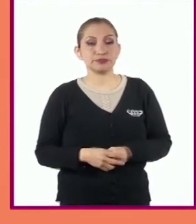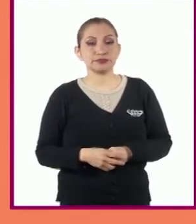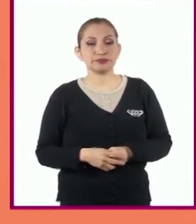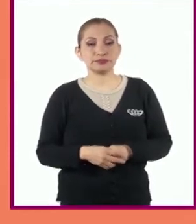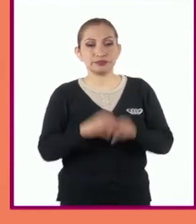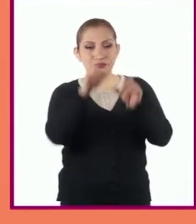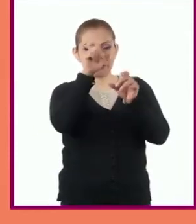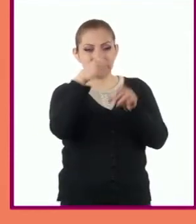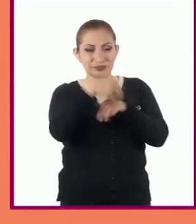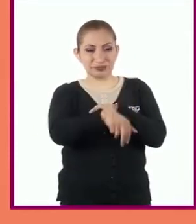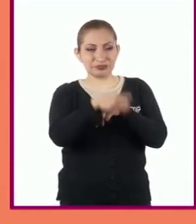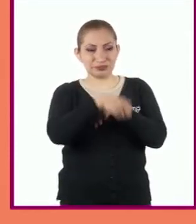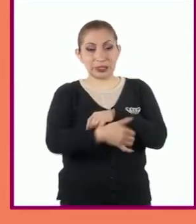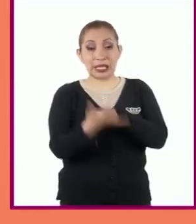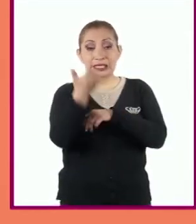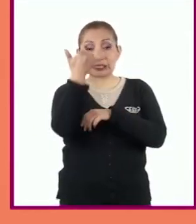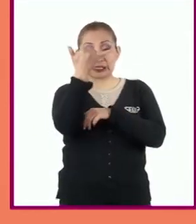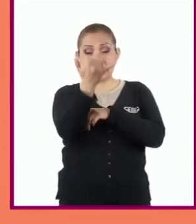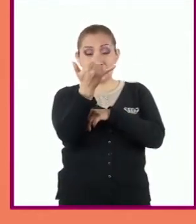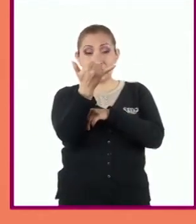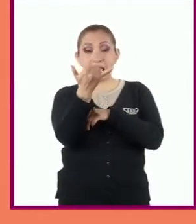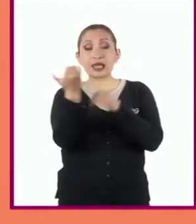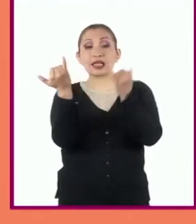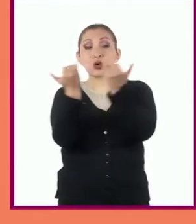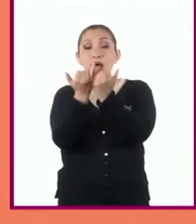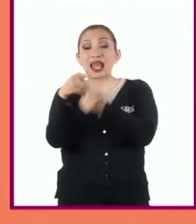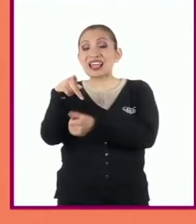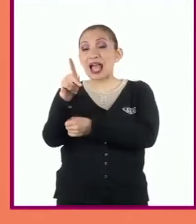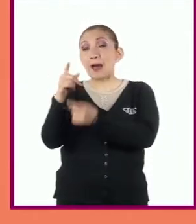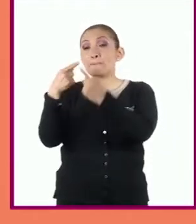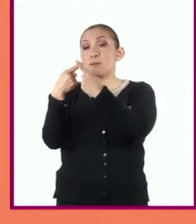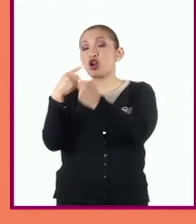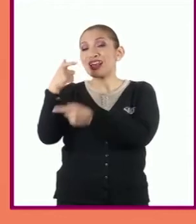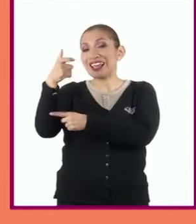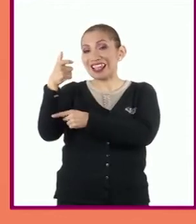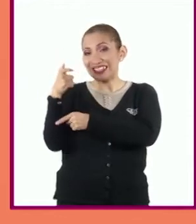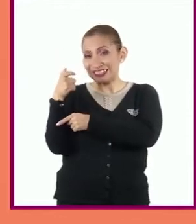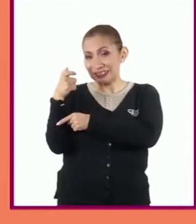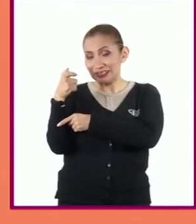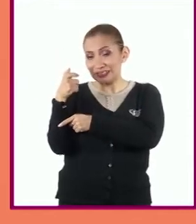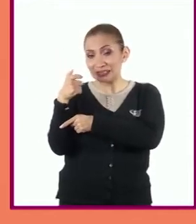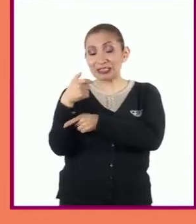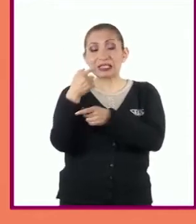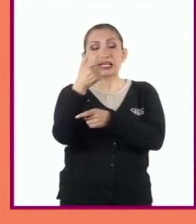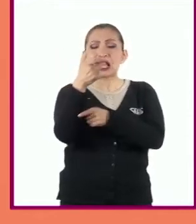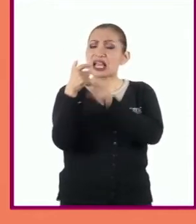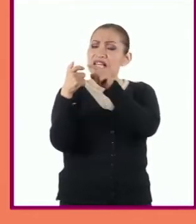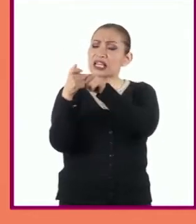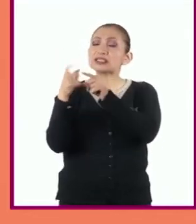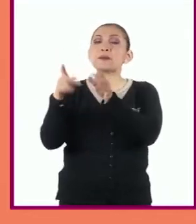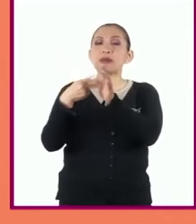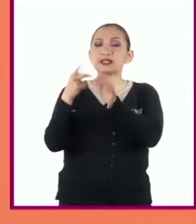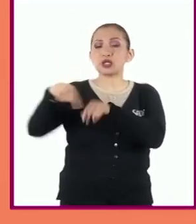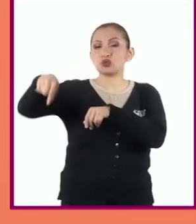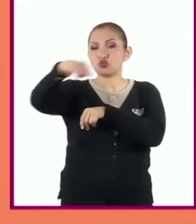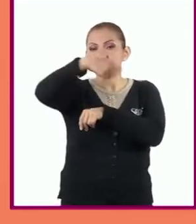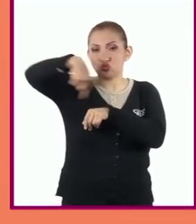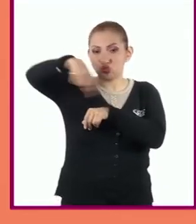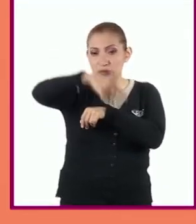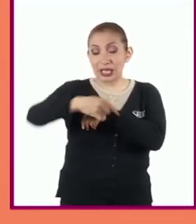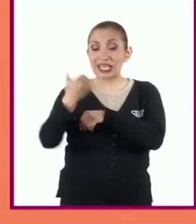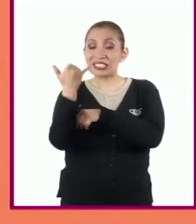expresión algebraica Y igual a K por X, X representa las vueltas,